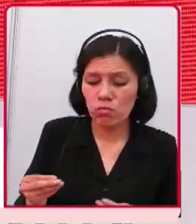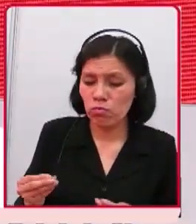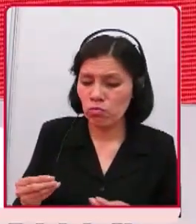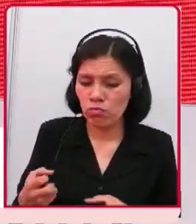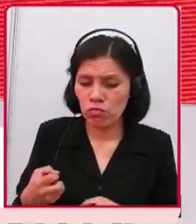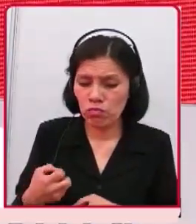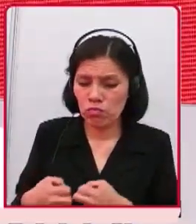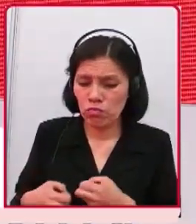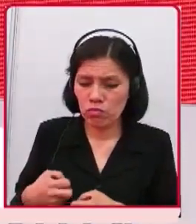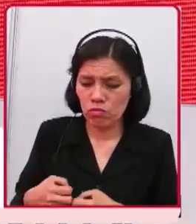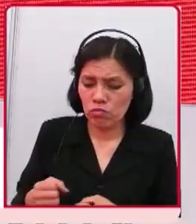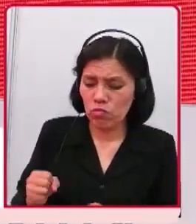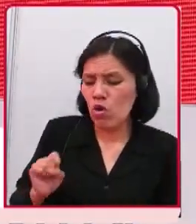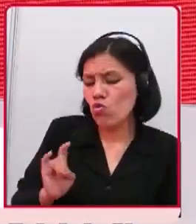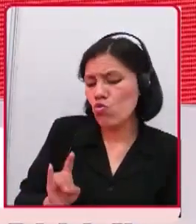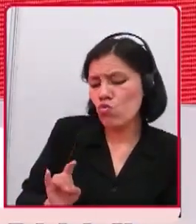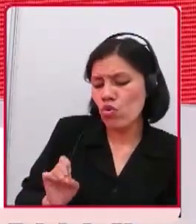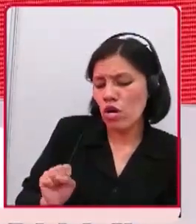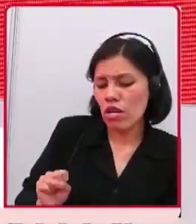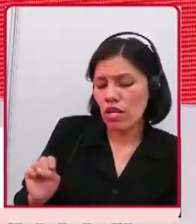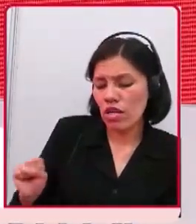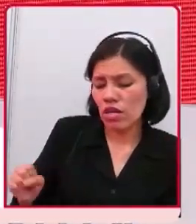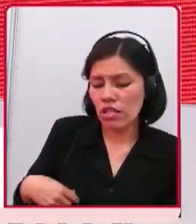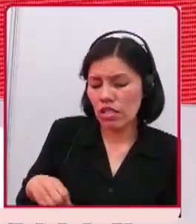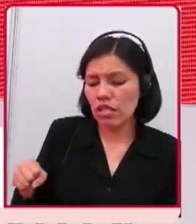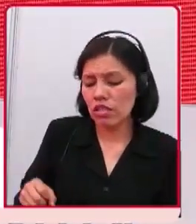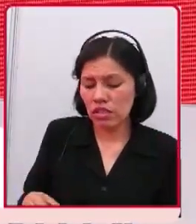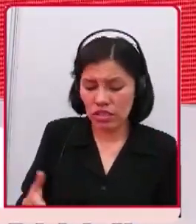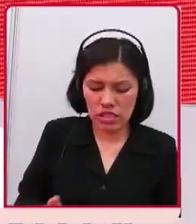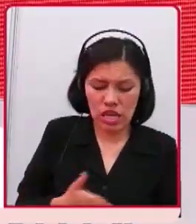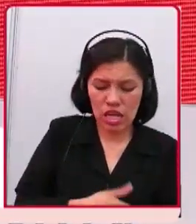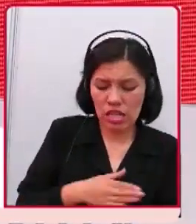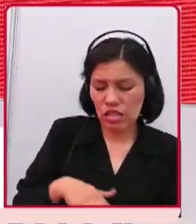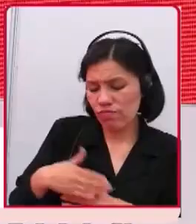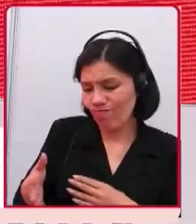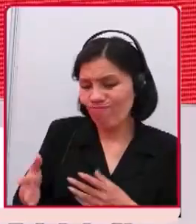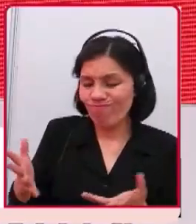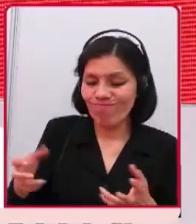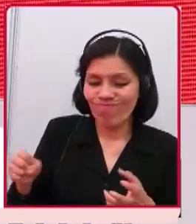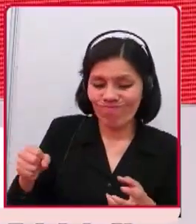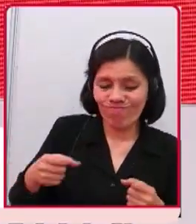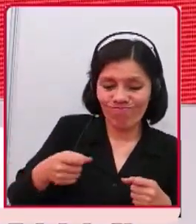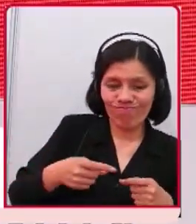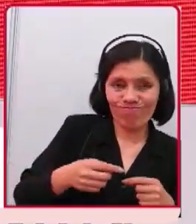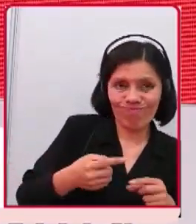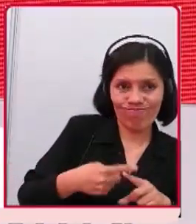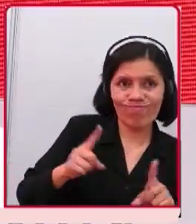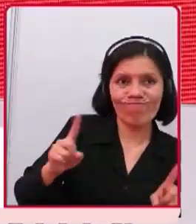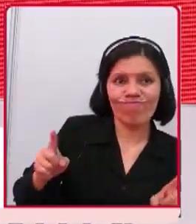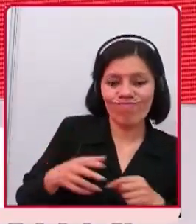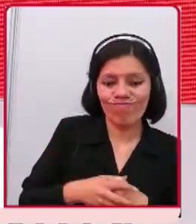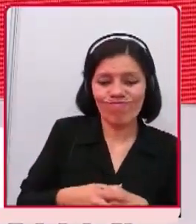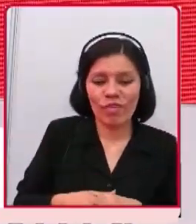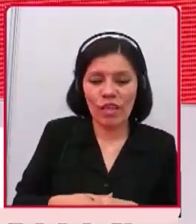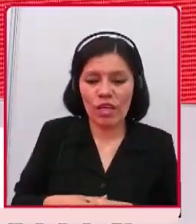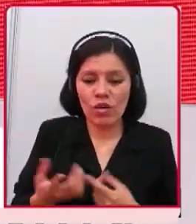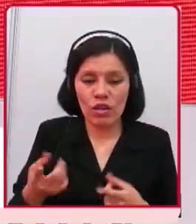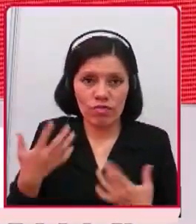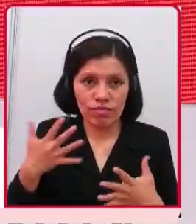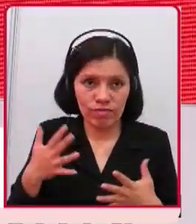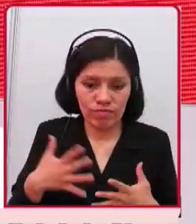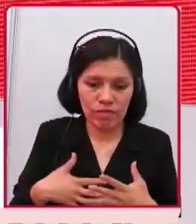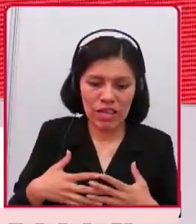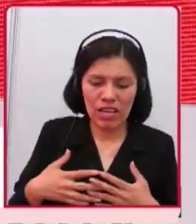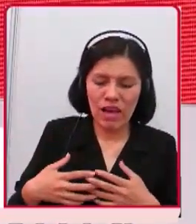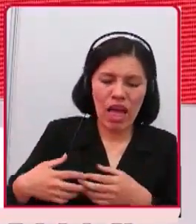del ISA. El UCS sí, una cierta relación del antes versus después, era un poco mayor cuando ya estaba sobrecargado el